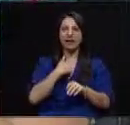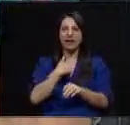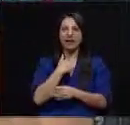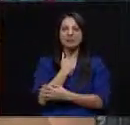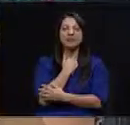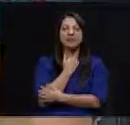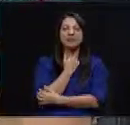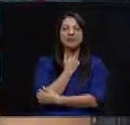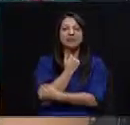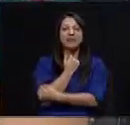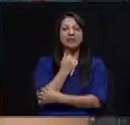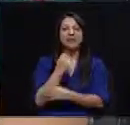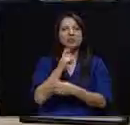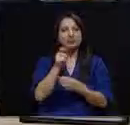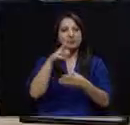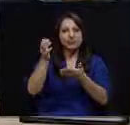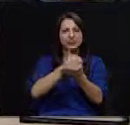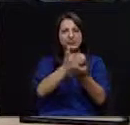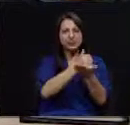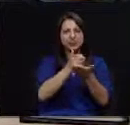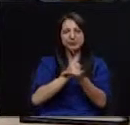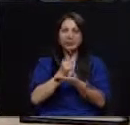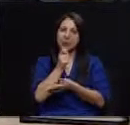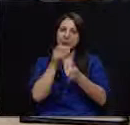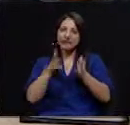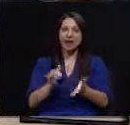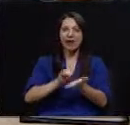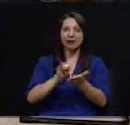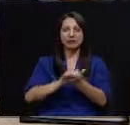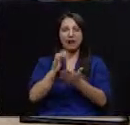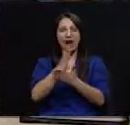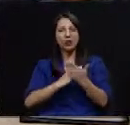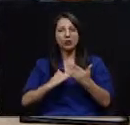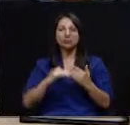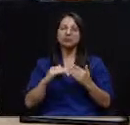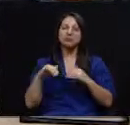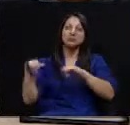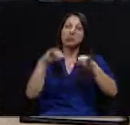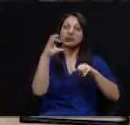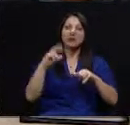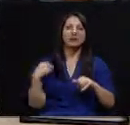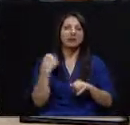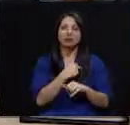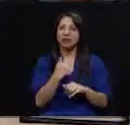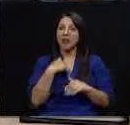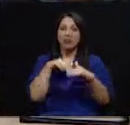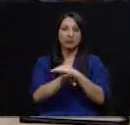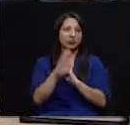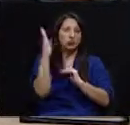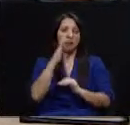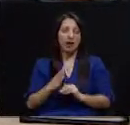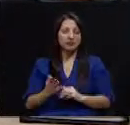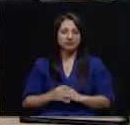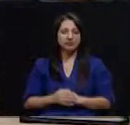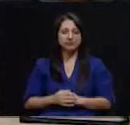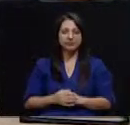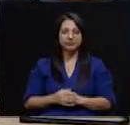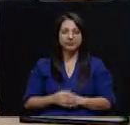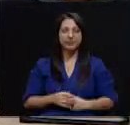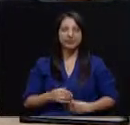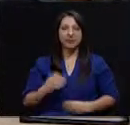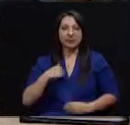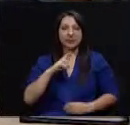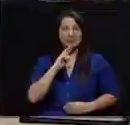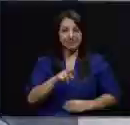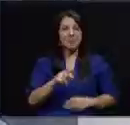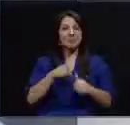tiene una recopilación de las crónicas periodísticas de la época, que es algo a lo que el común de los costarricenses no tenemos acceso nunca?